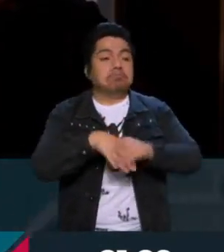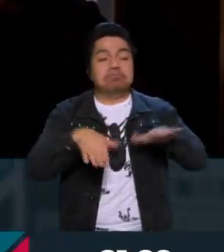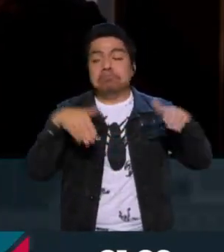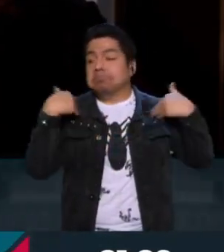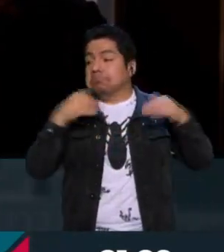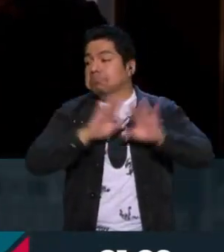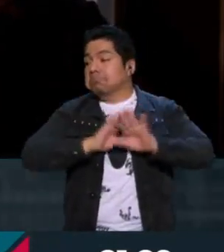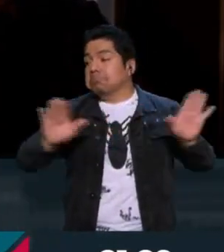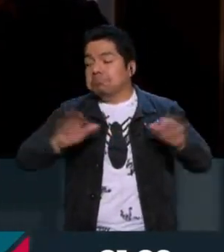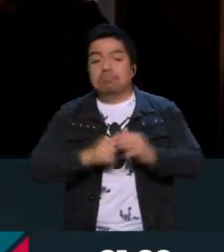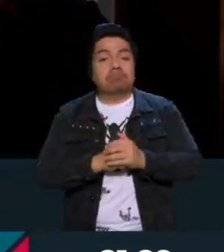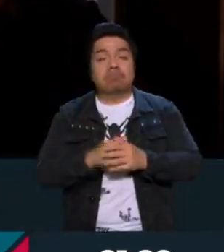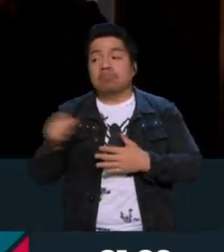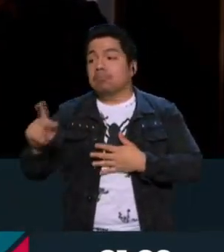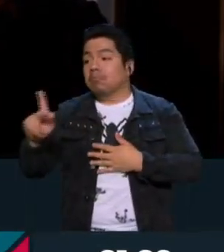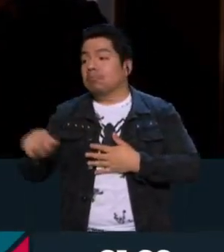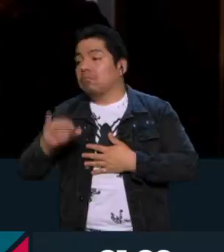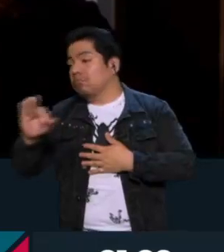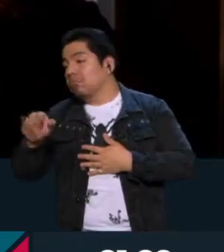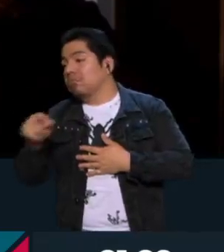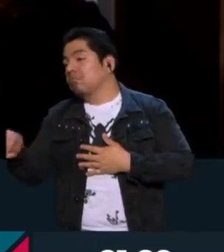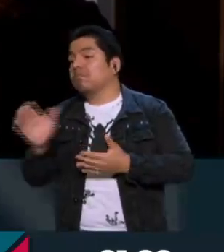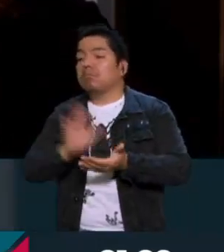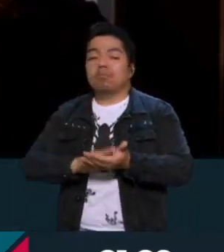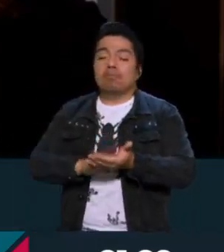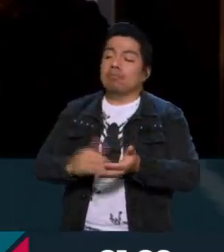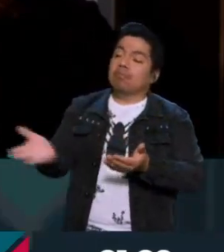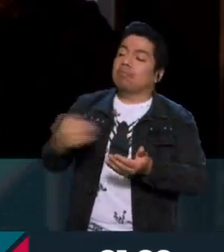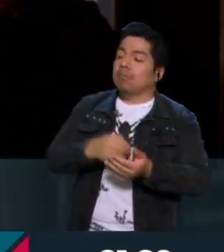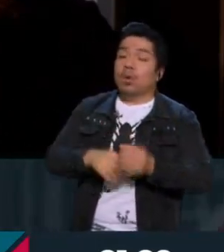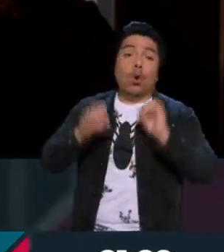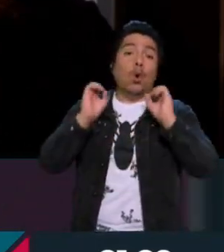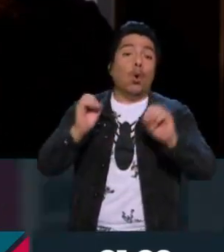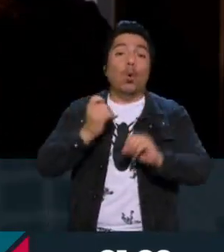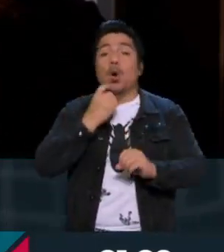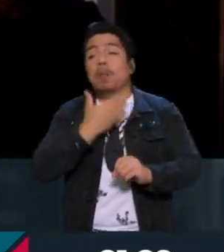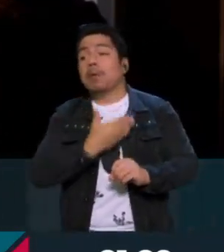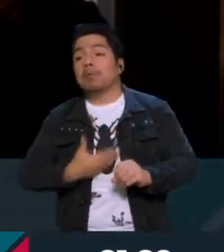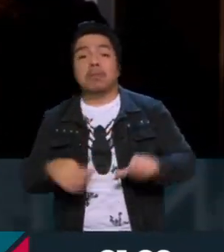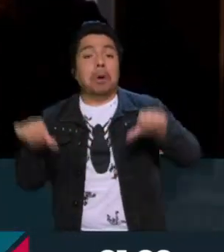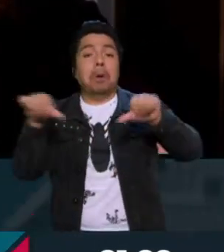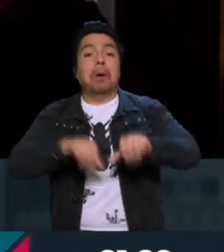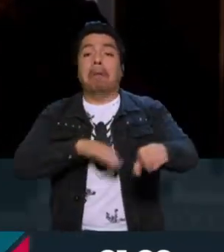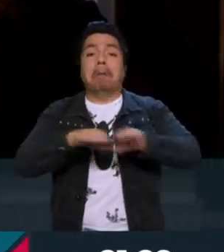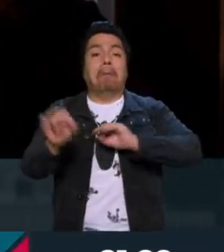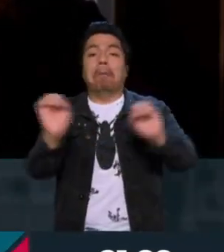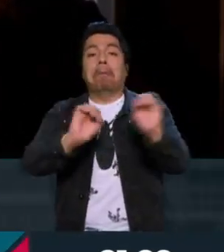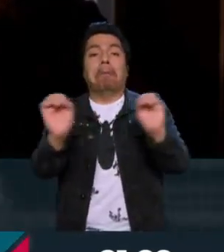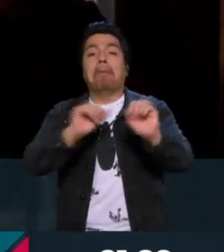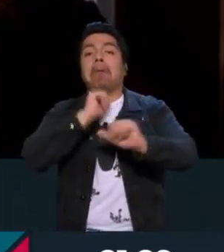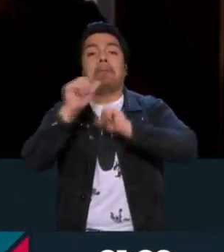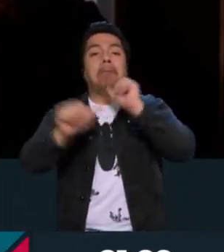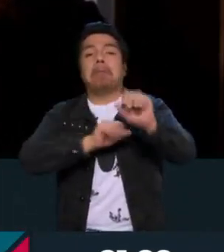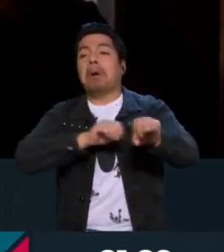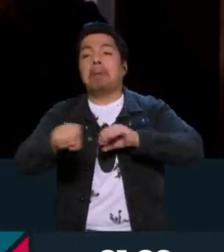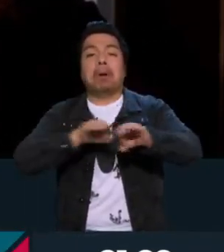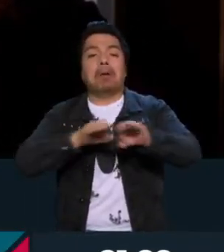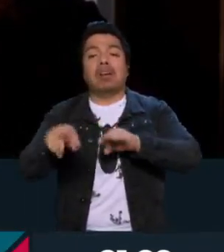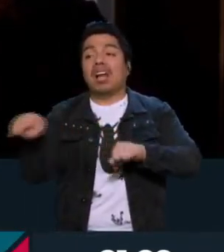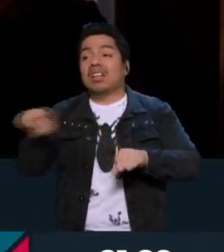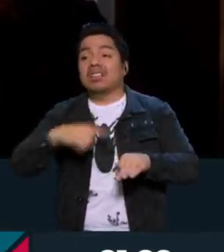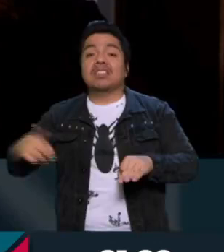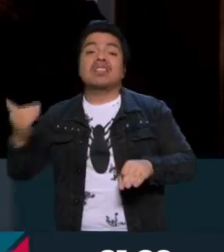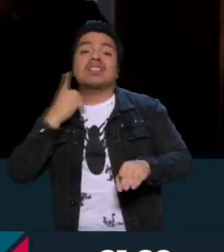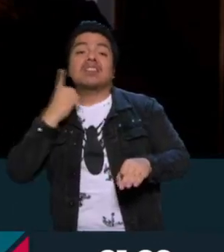hasta que el Poder Judicial resuelva de tal manera. O que el presidente diga, hoy no, ya no voy a trabajar y no voy a trabajar hasta que los